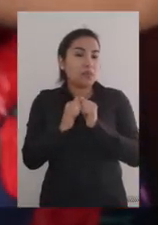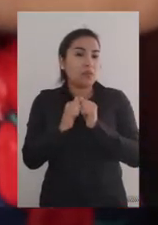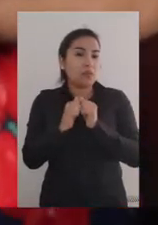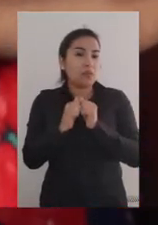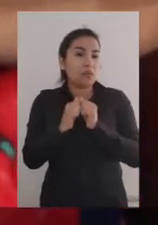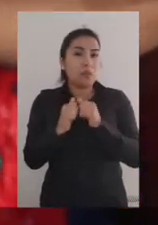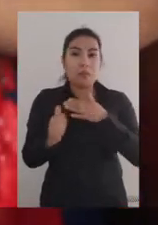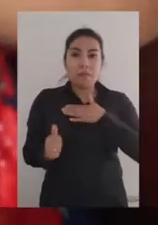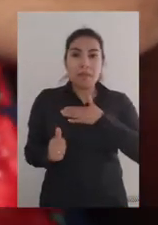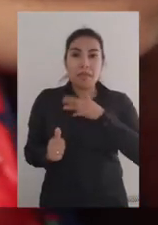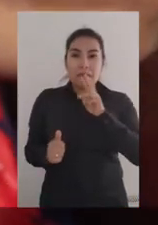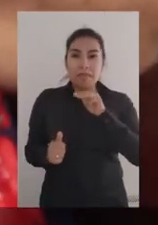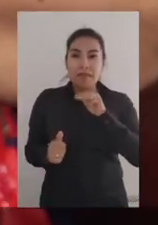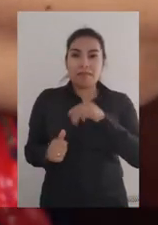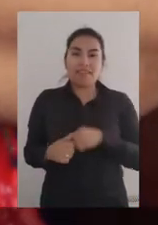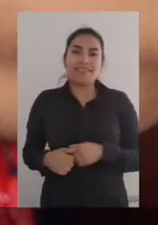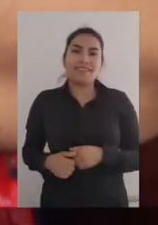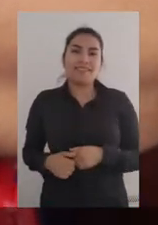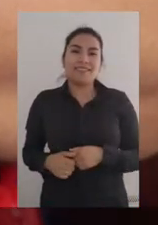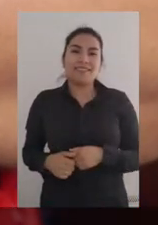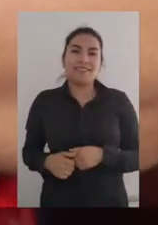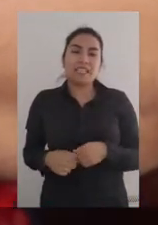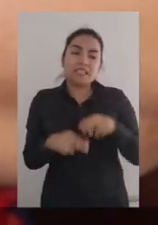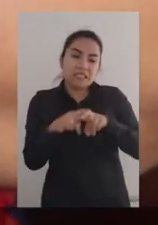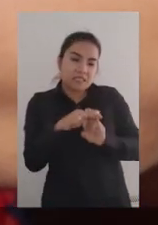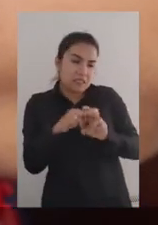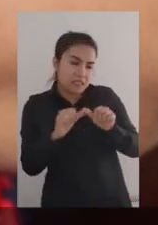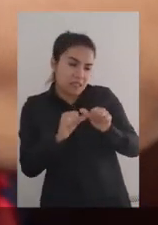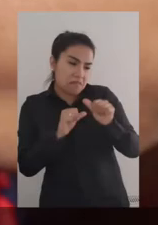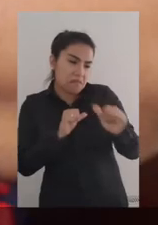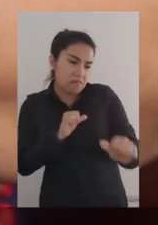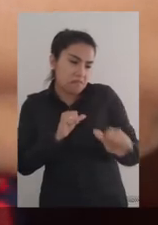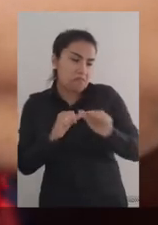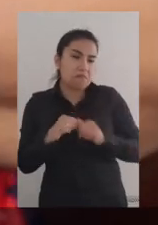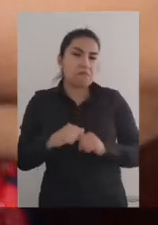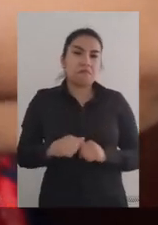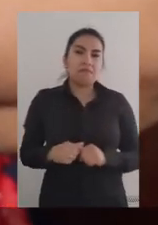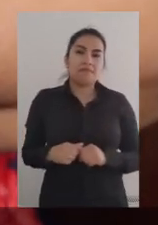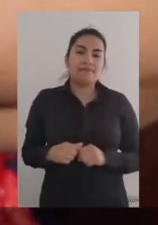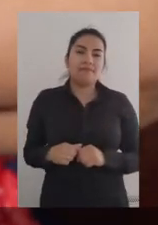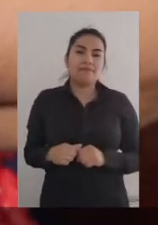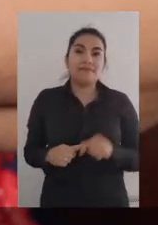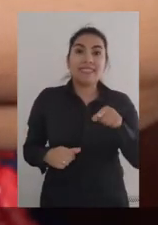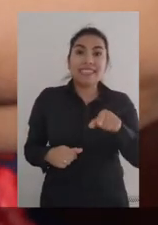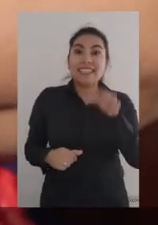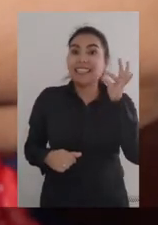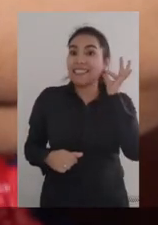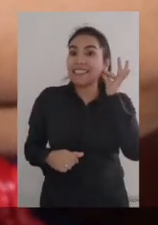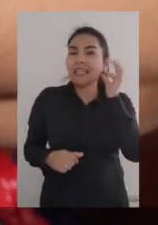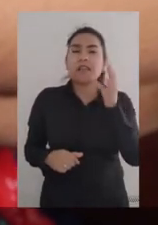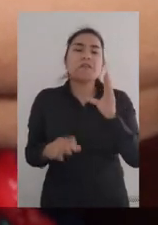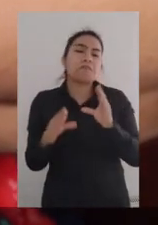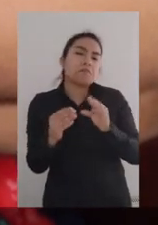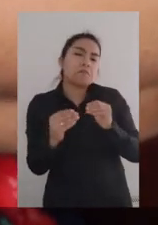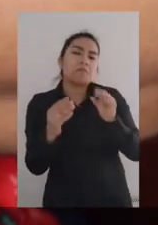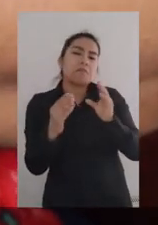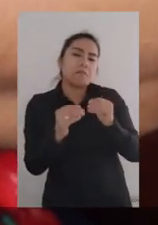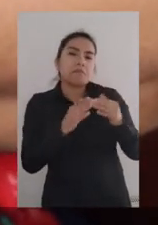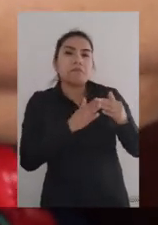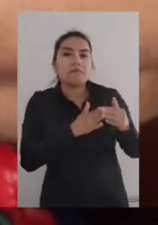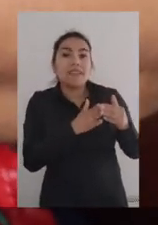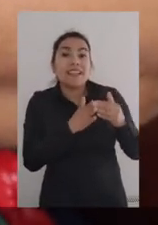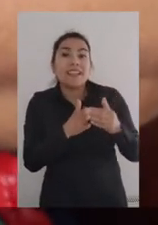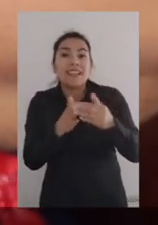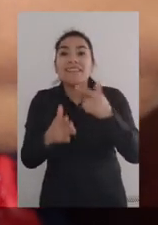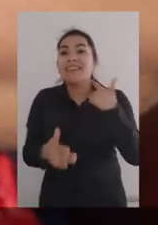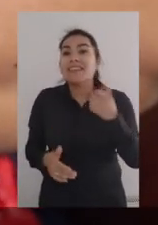buscando a mi mami sentada por ella voy a conversar la navegación que